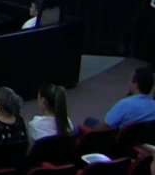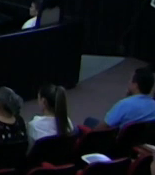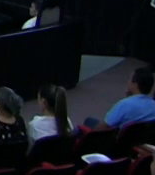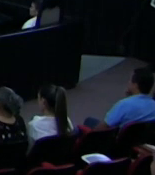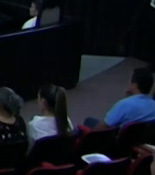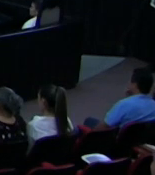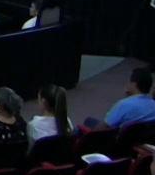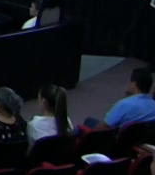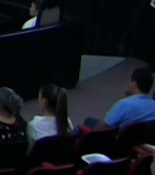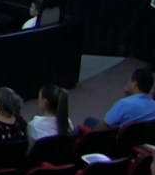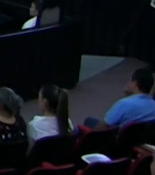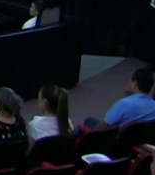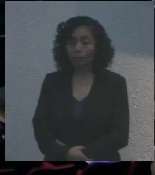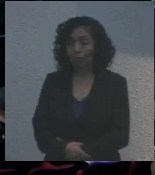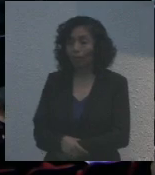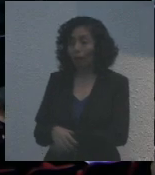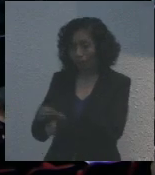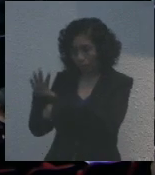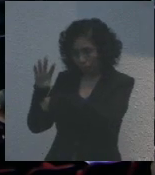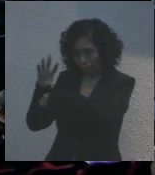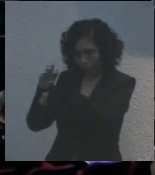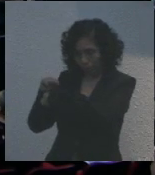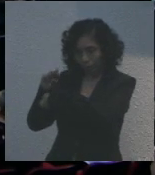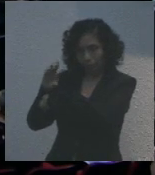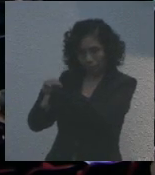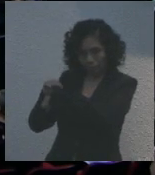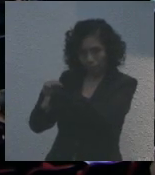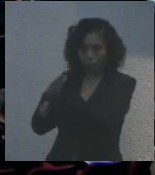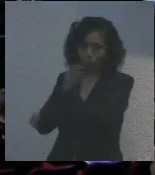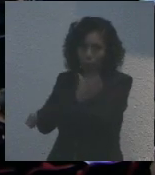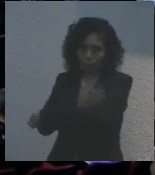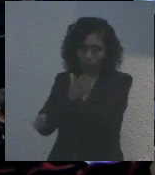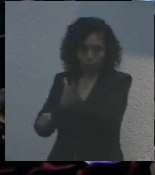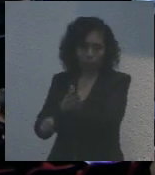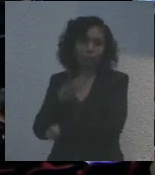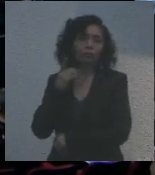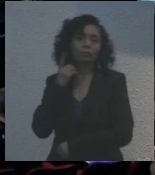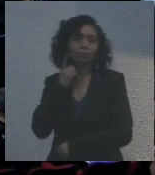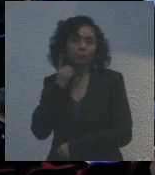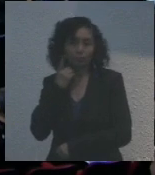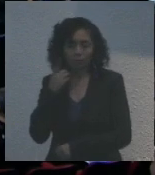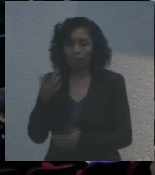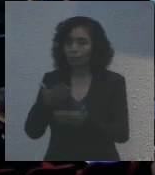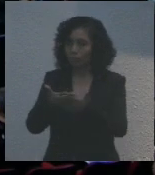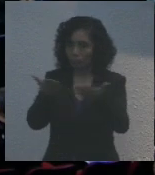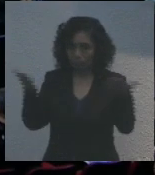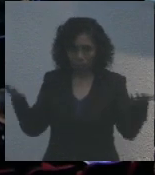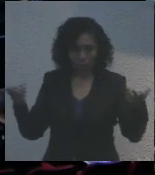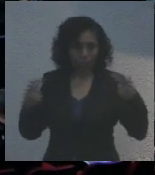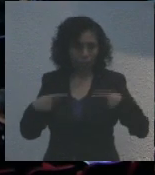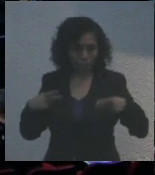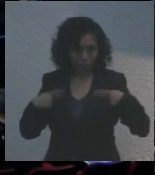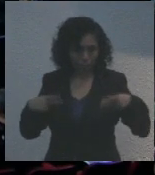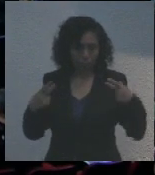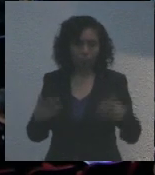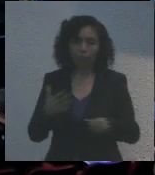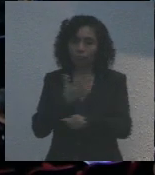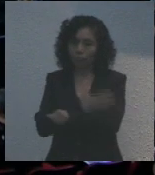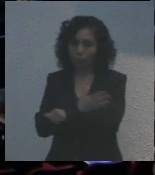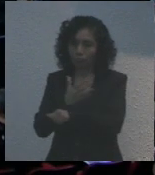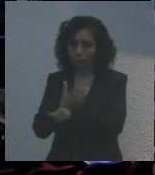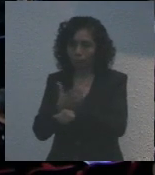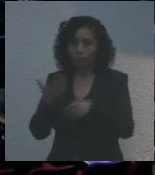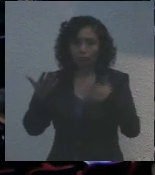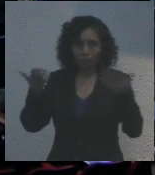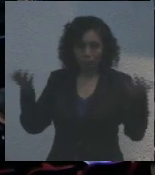mal con el permiso de la mesa directiva mis compañeros diputados y a todos aquellos que nos acompañan el día de hoy y